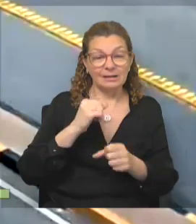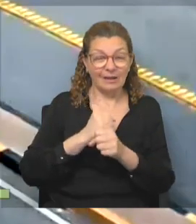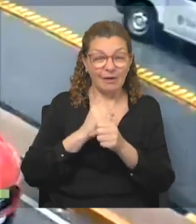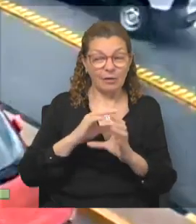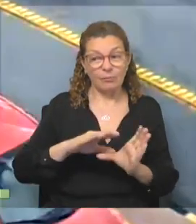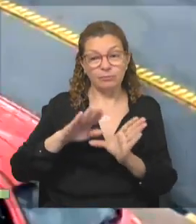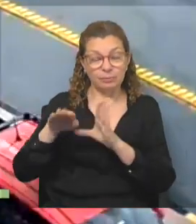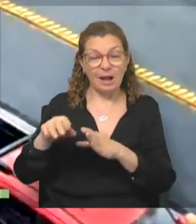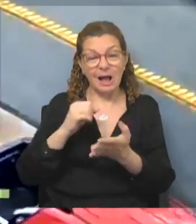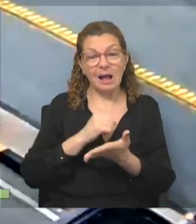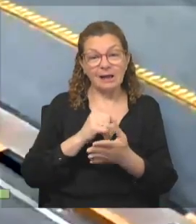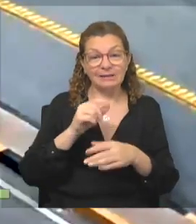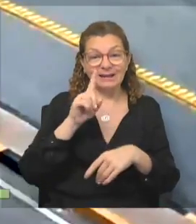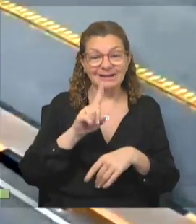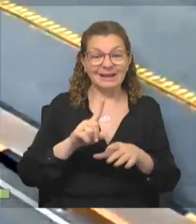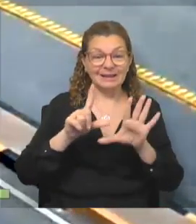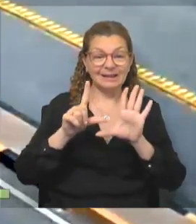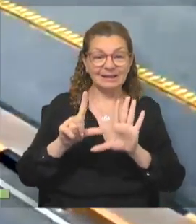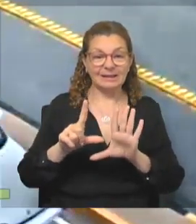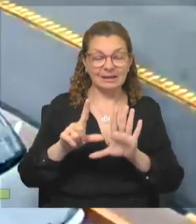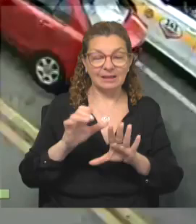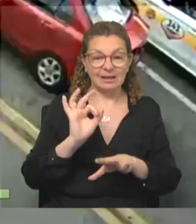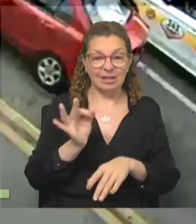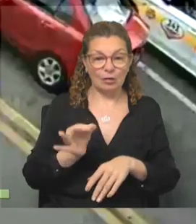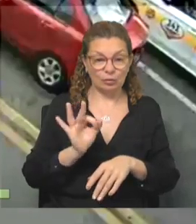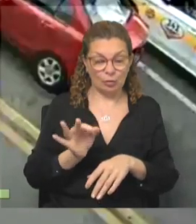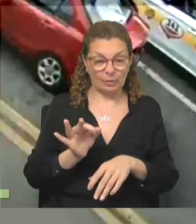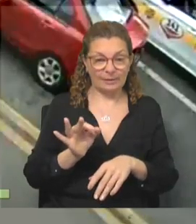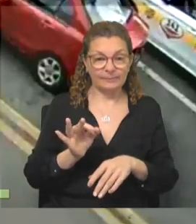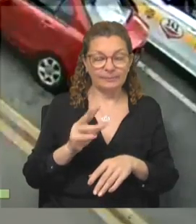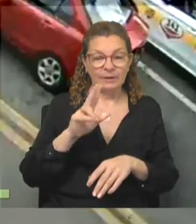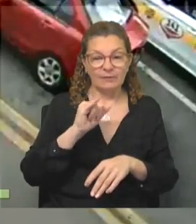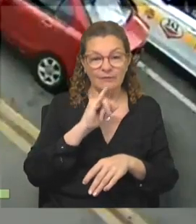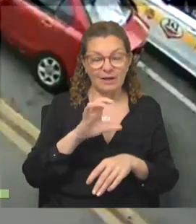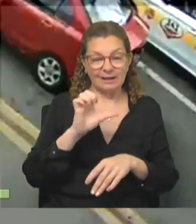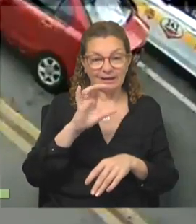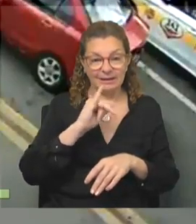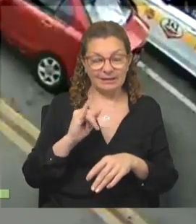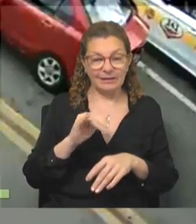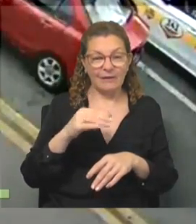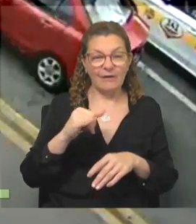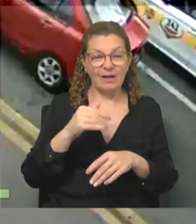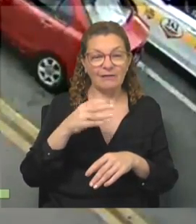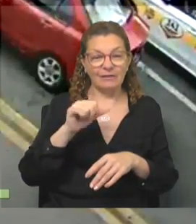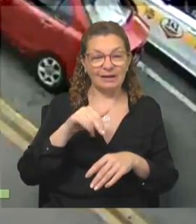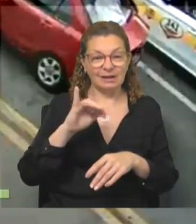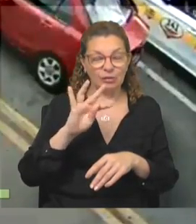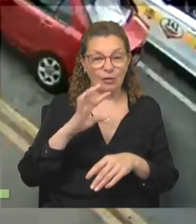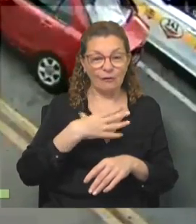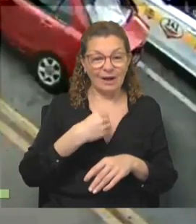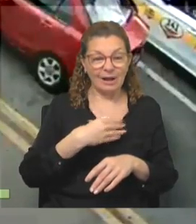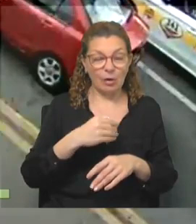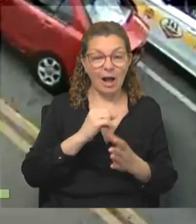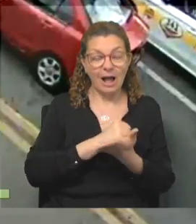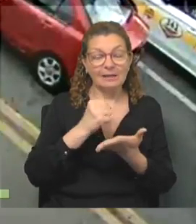se van a extender hasta el 17 de octubre váquez el edesma entre Benito blanco y Roque graseras el corte será hasta las